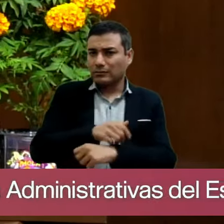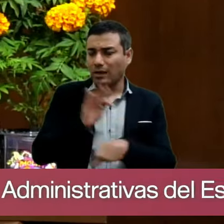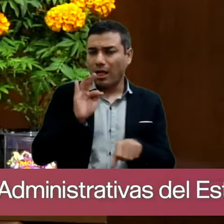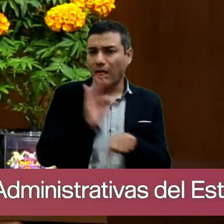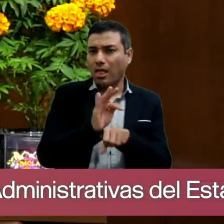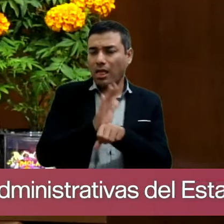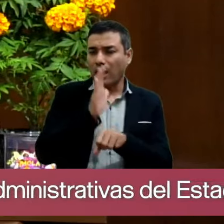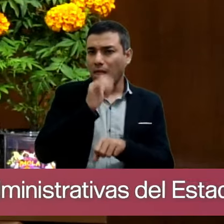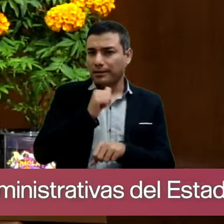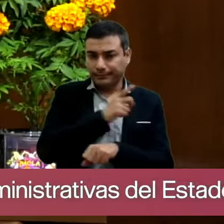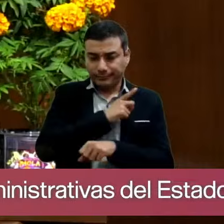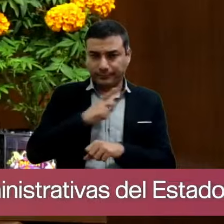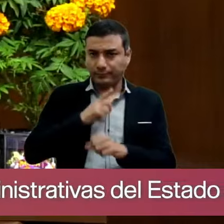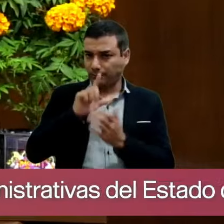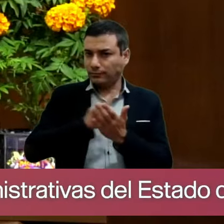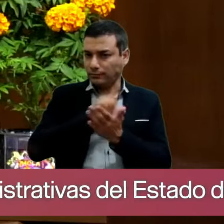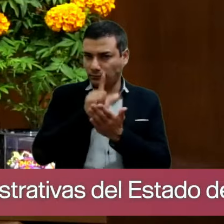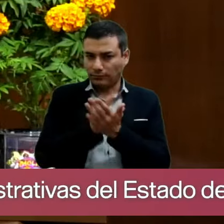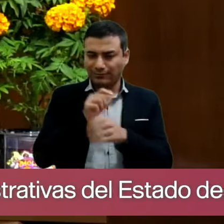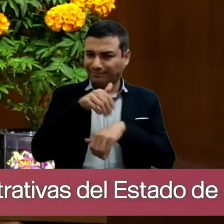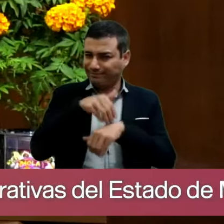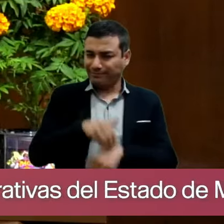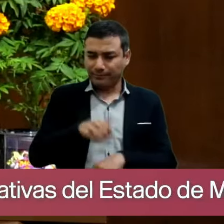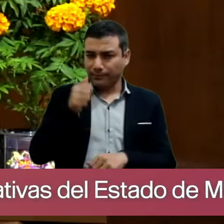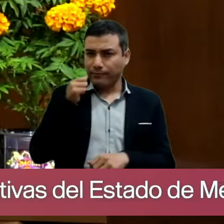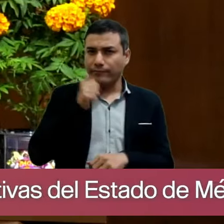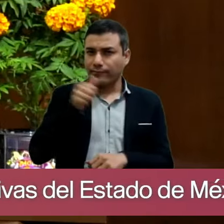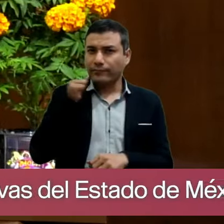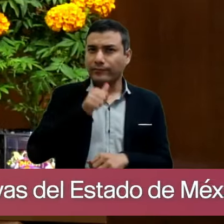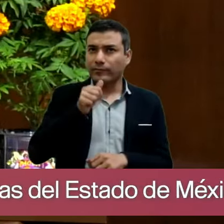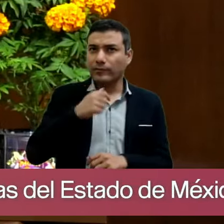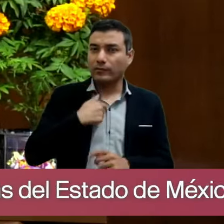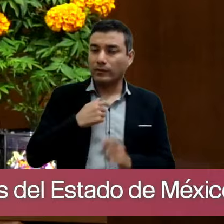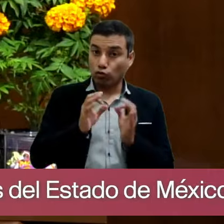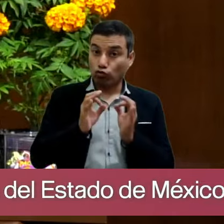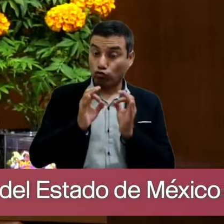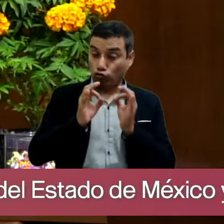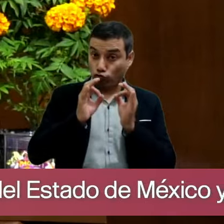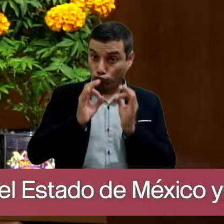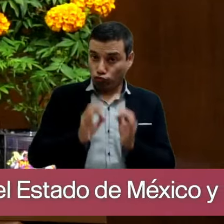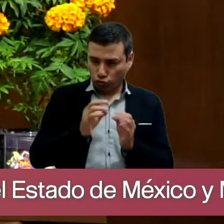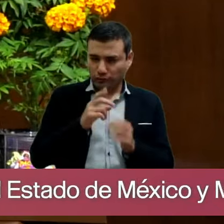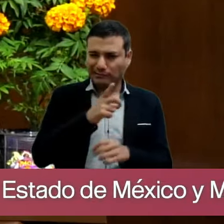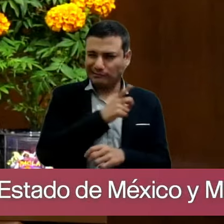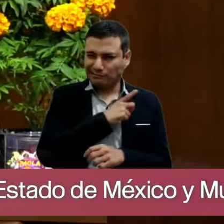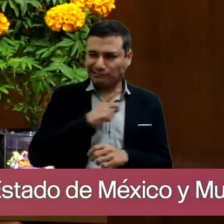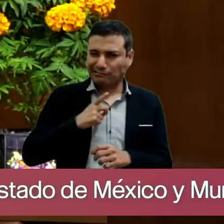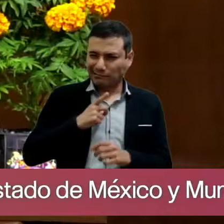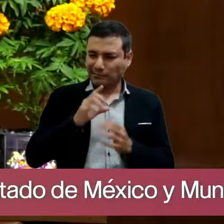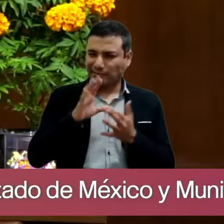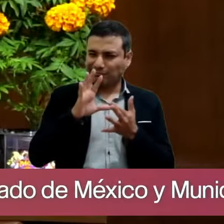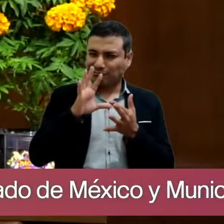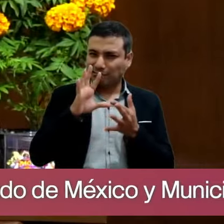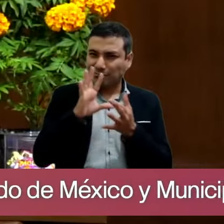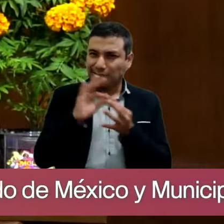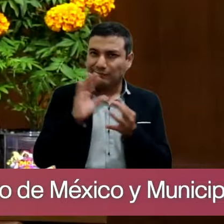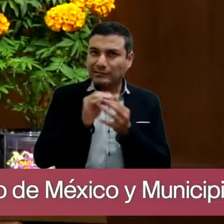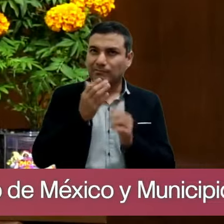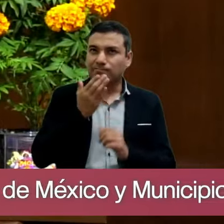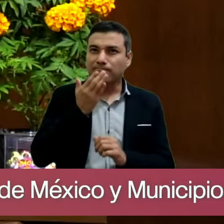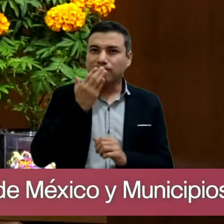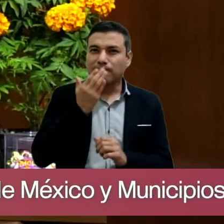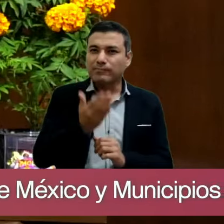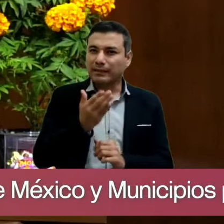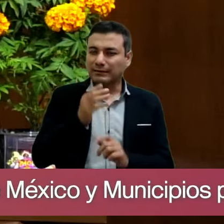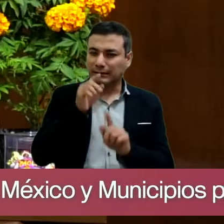de certeza jurídica que obligan a la precisión y exactitud de la aplicación de la norma